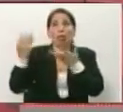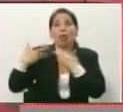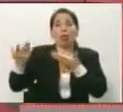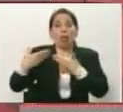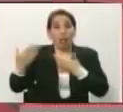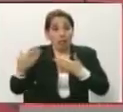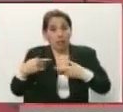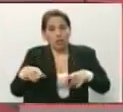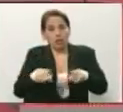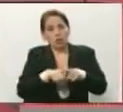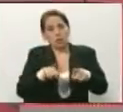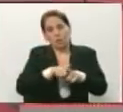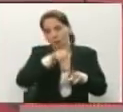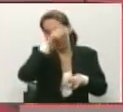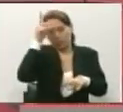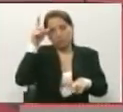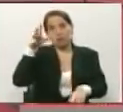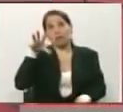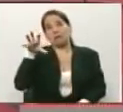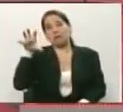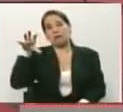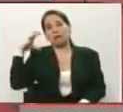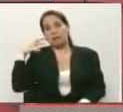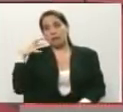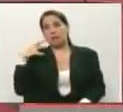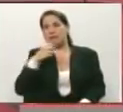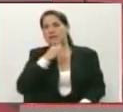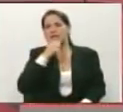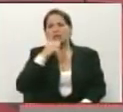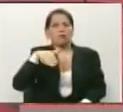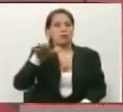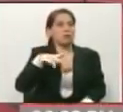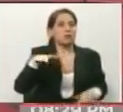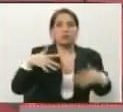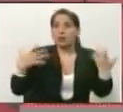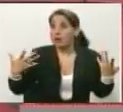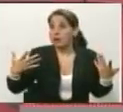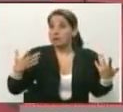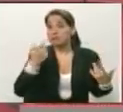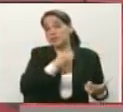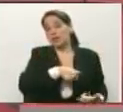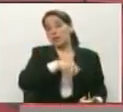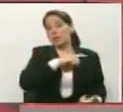Robin, apareció, los millones que apoyan a Robin, ¿dónde están? En la Embajada de España,